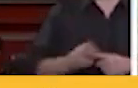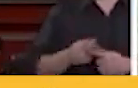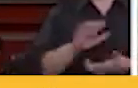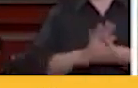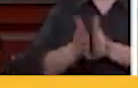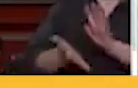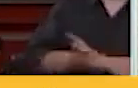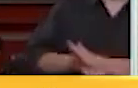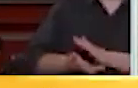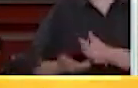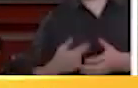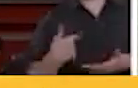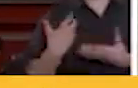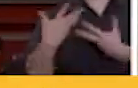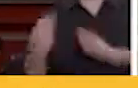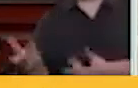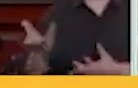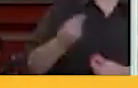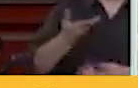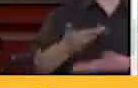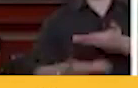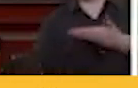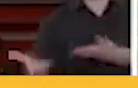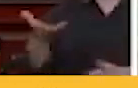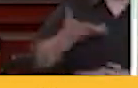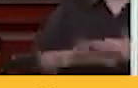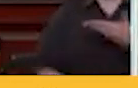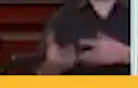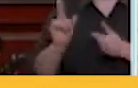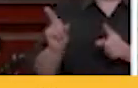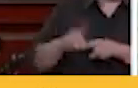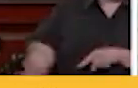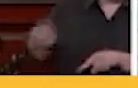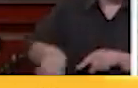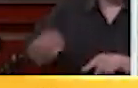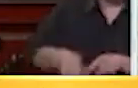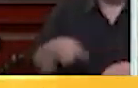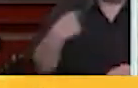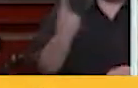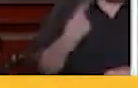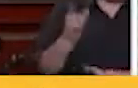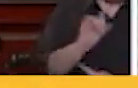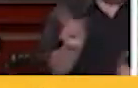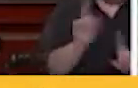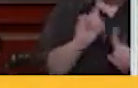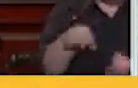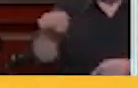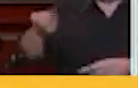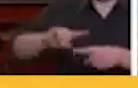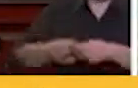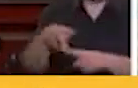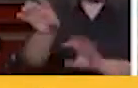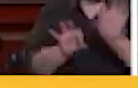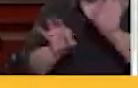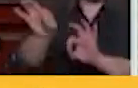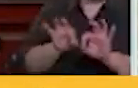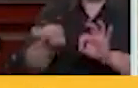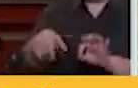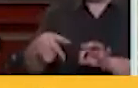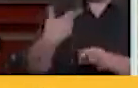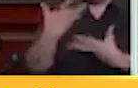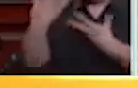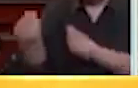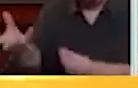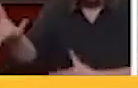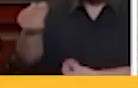queremos poner arriba de la mesa, porque hay provincias que hemos puesto mucho y que ponemos mucho para sostener el federalismo, para sostener el gobierno nacional,